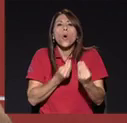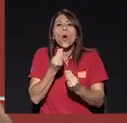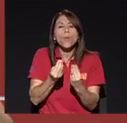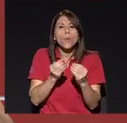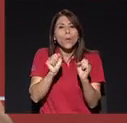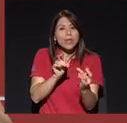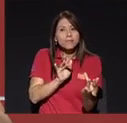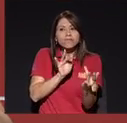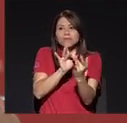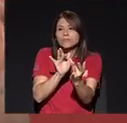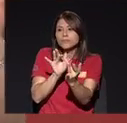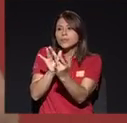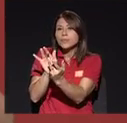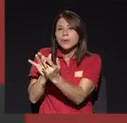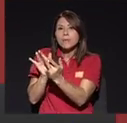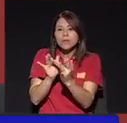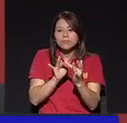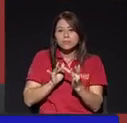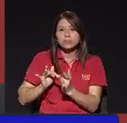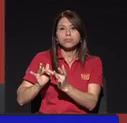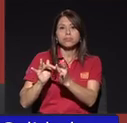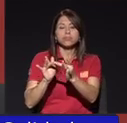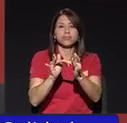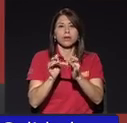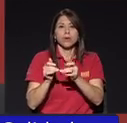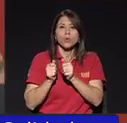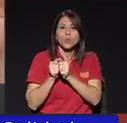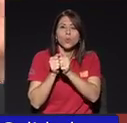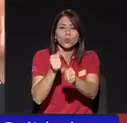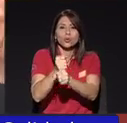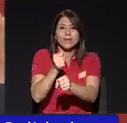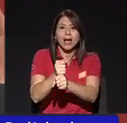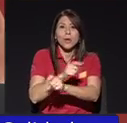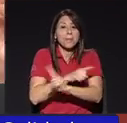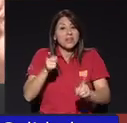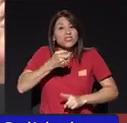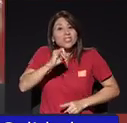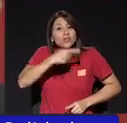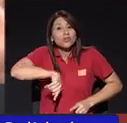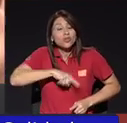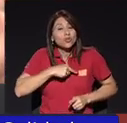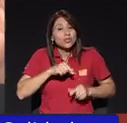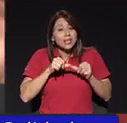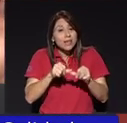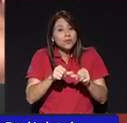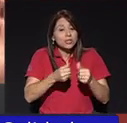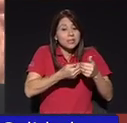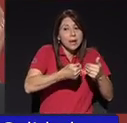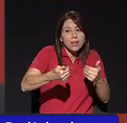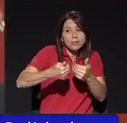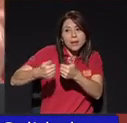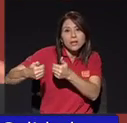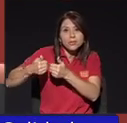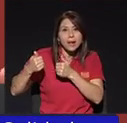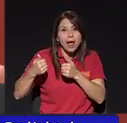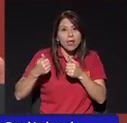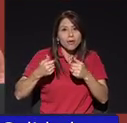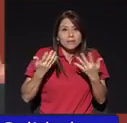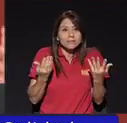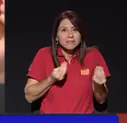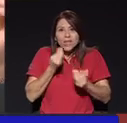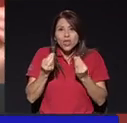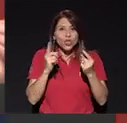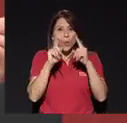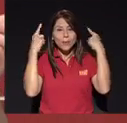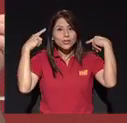de encuentro para comenzar a trabajar juntos. Si seguimos trabajando en separado, con visiones distintas, no vamos a lograr